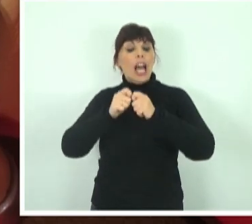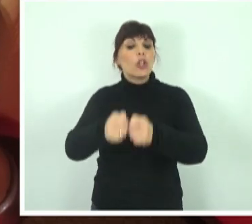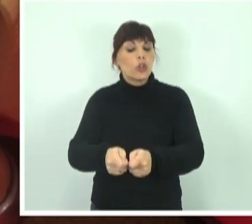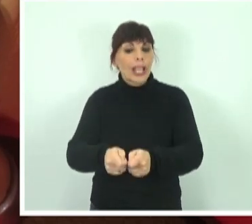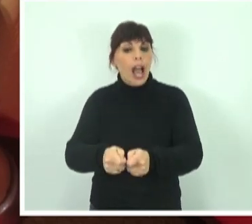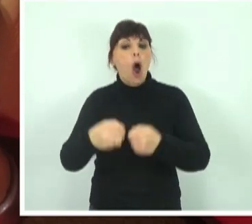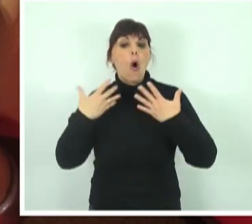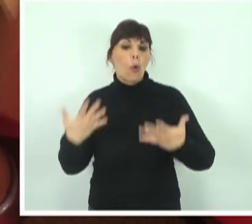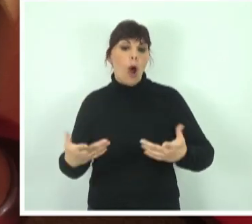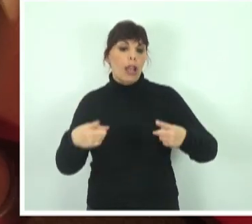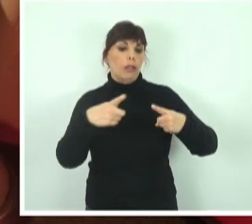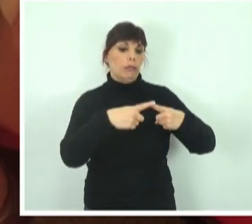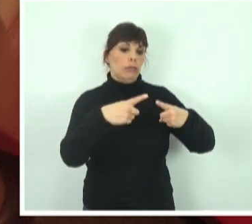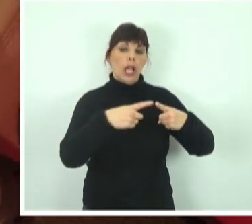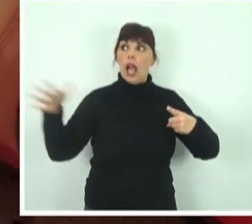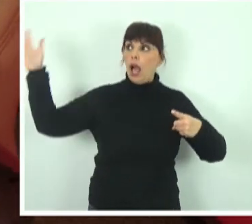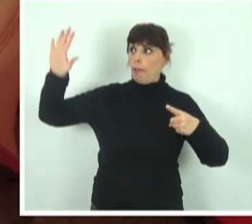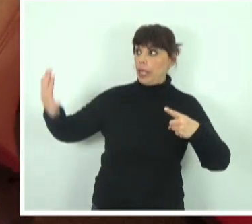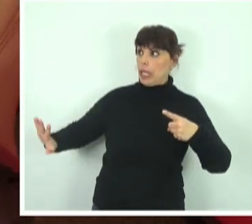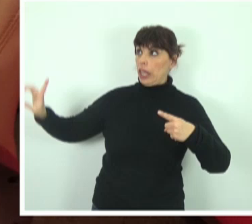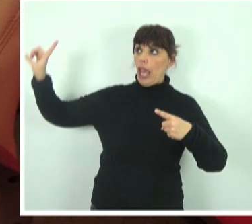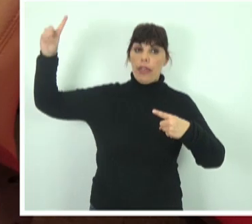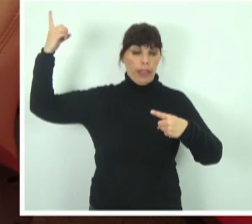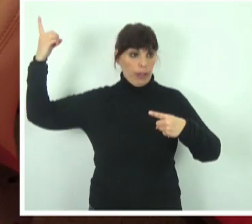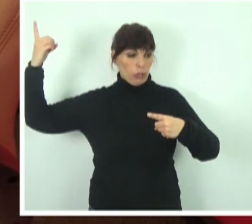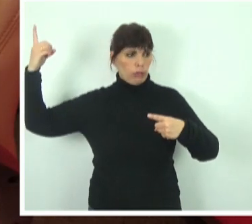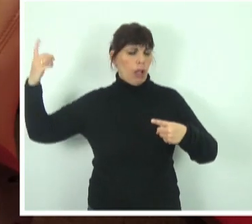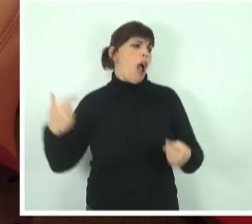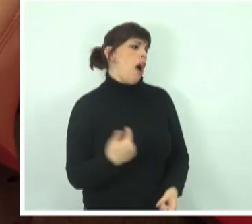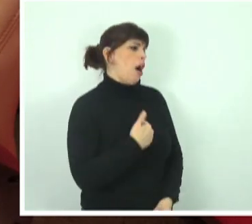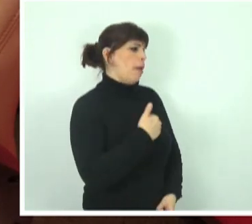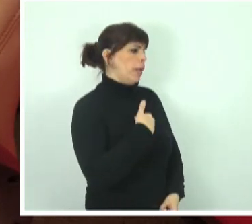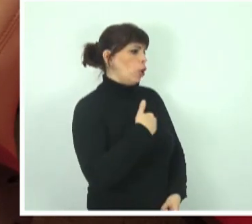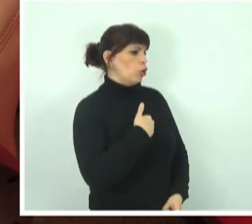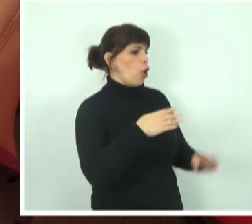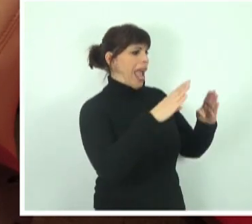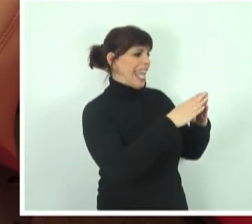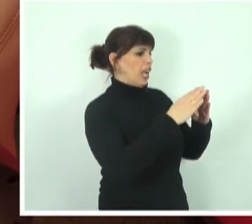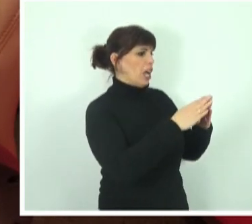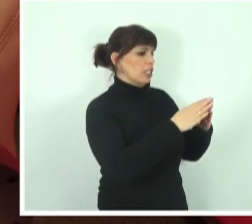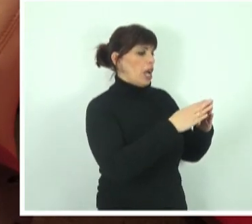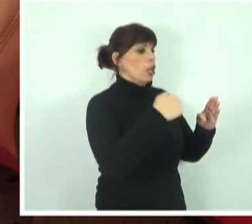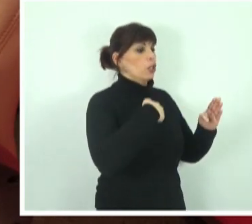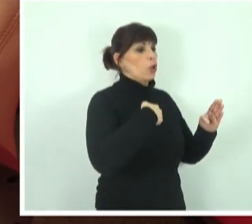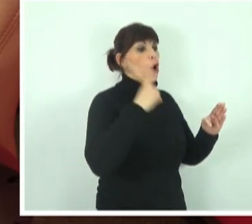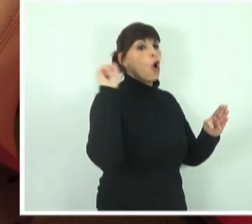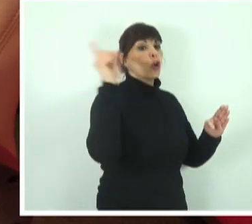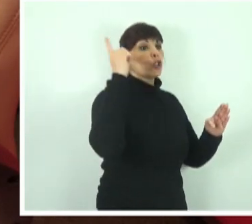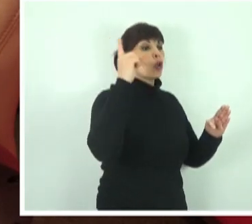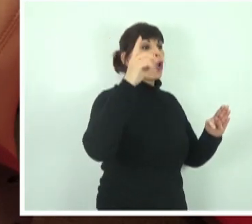presencia del Señor. Algunos dirán, no, no, yo puedo tener la presencia de Dios en mi casa solo. Otra